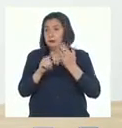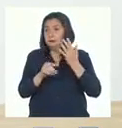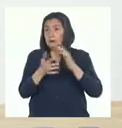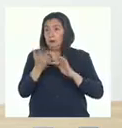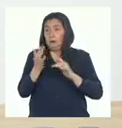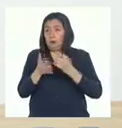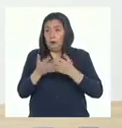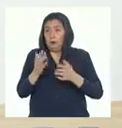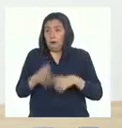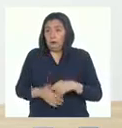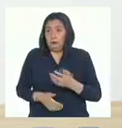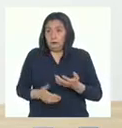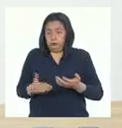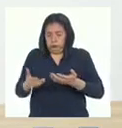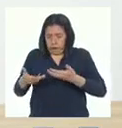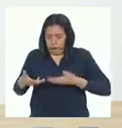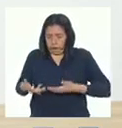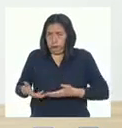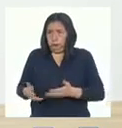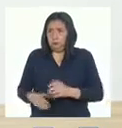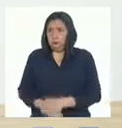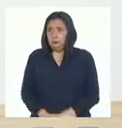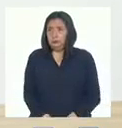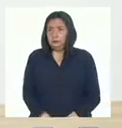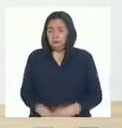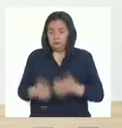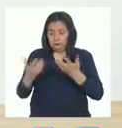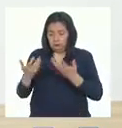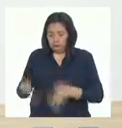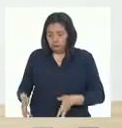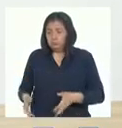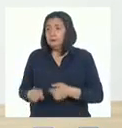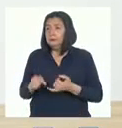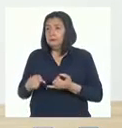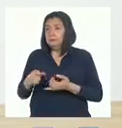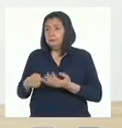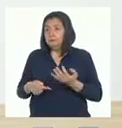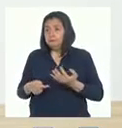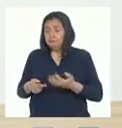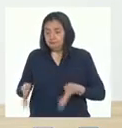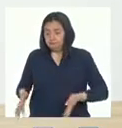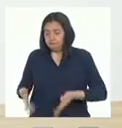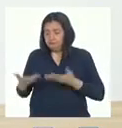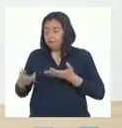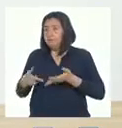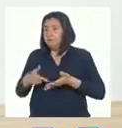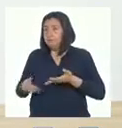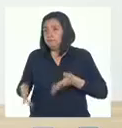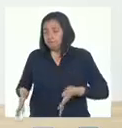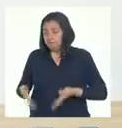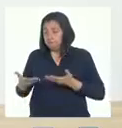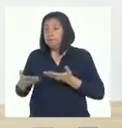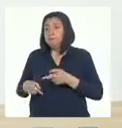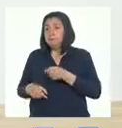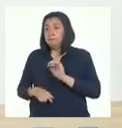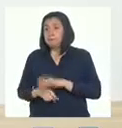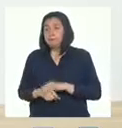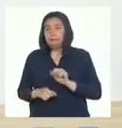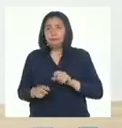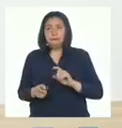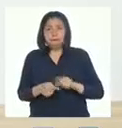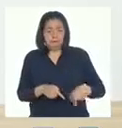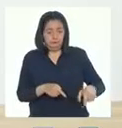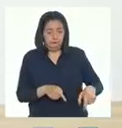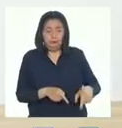De esta forma. Rozando mi rodilla. Hacia abajo y luego también hacia arriba. ¿Sí? Abajo, arriba.